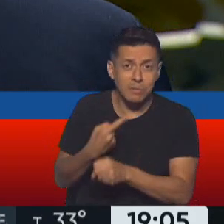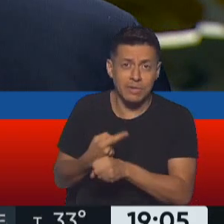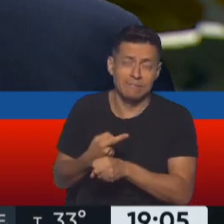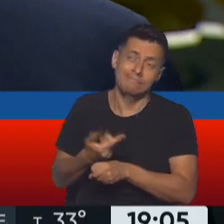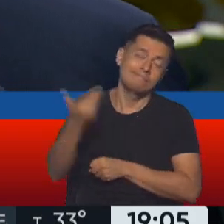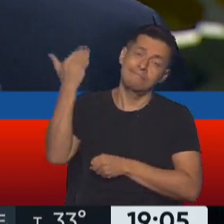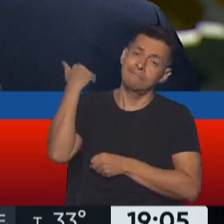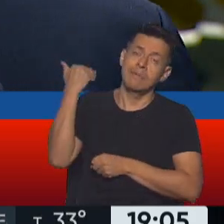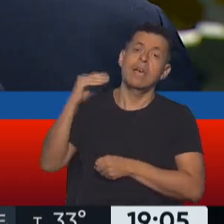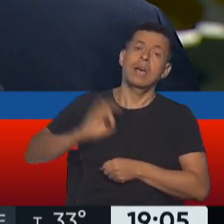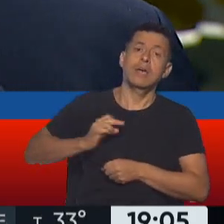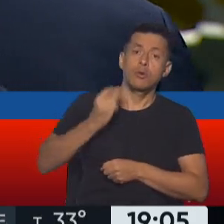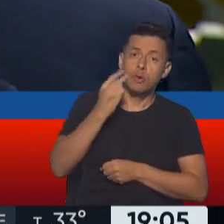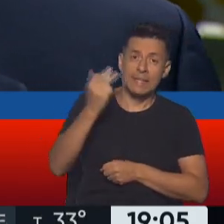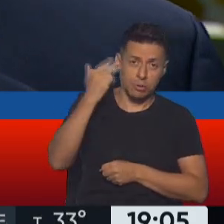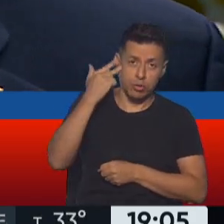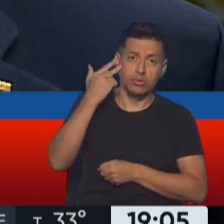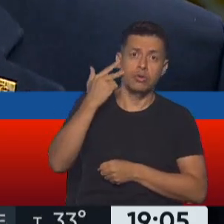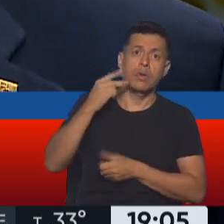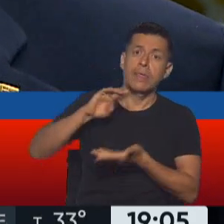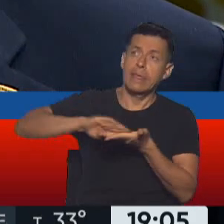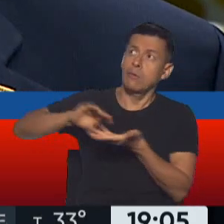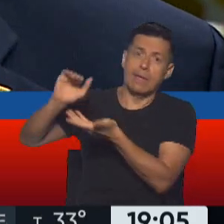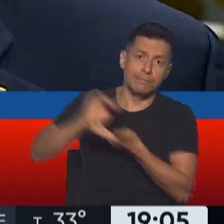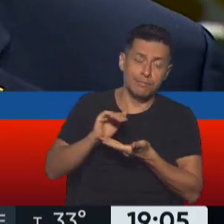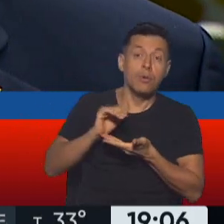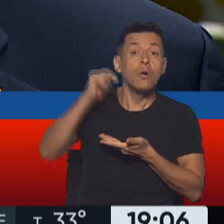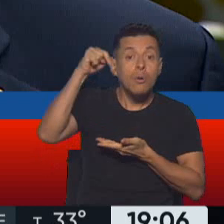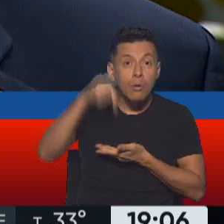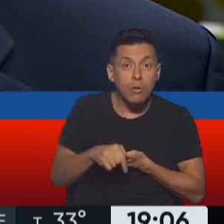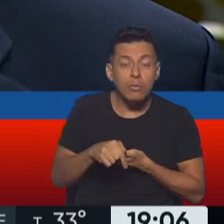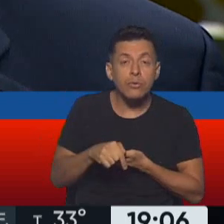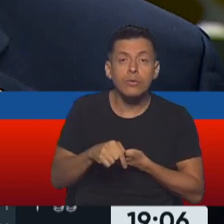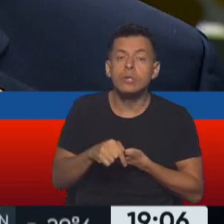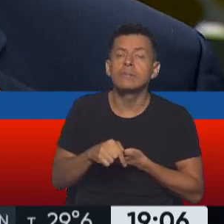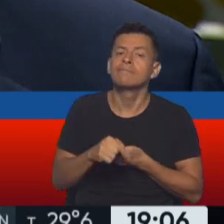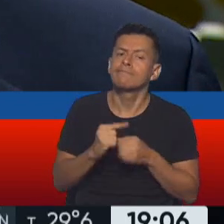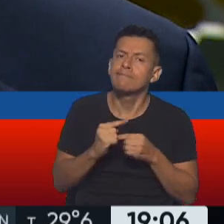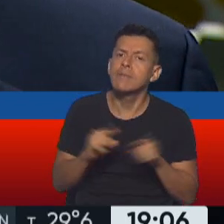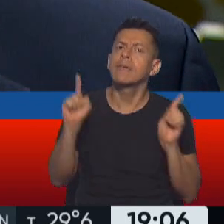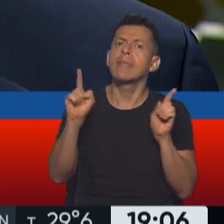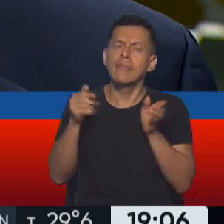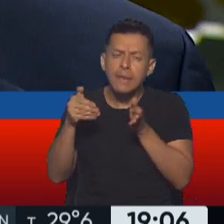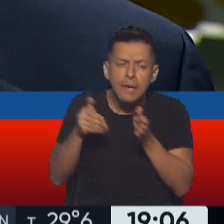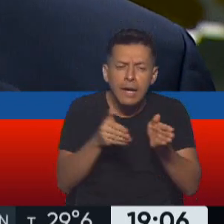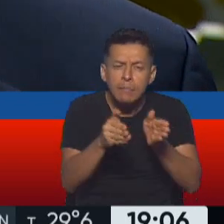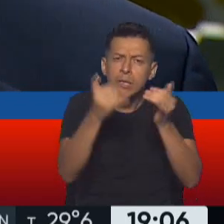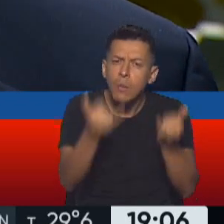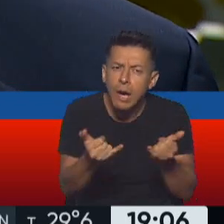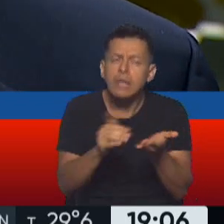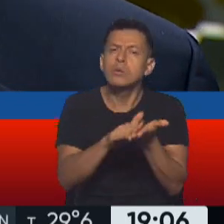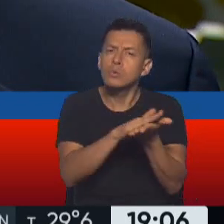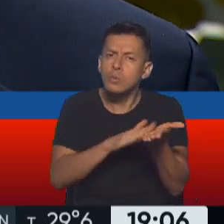gestionó en el año 2018 hoy estamos encontrando un camino por el cual